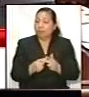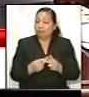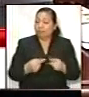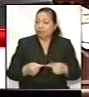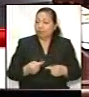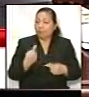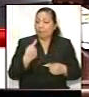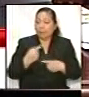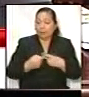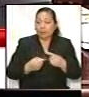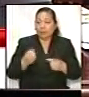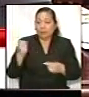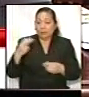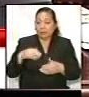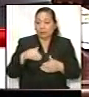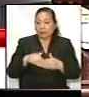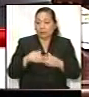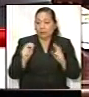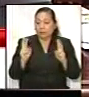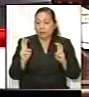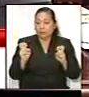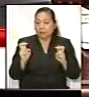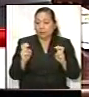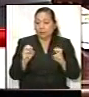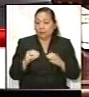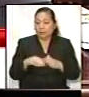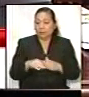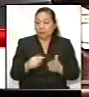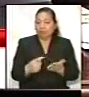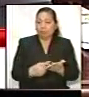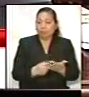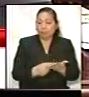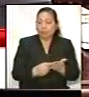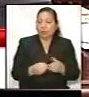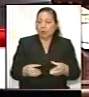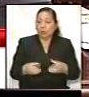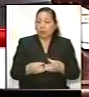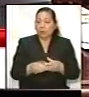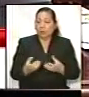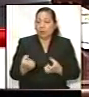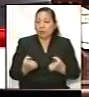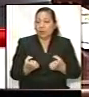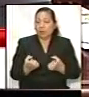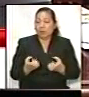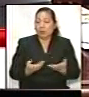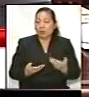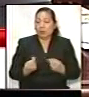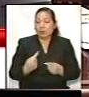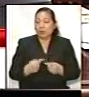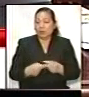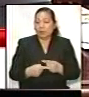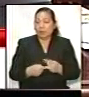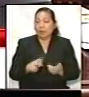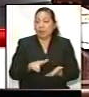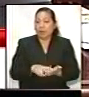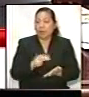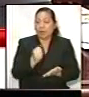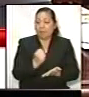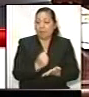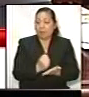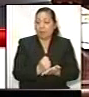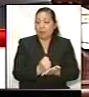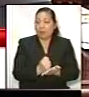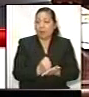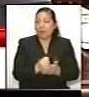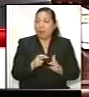debate para la segunda votación del texto sustitutorio consensuado de las Comisiones de Economía y de Comercio Exterior, aprobado en la